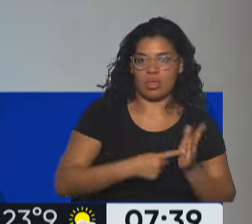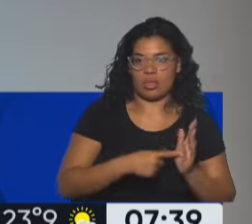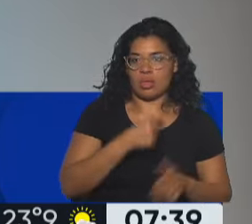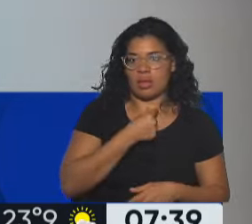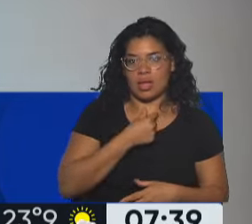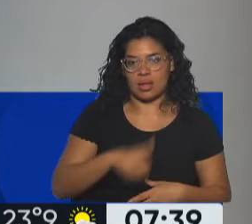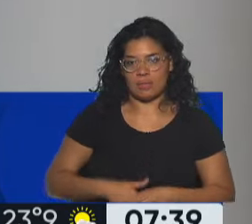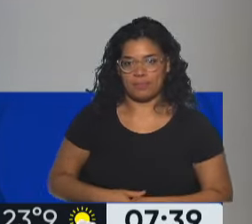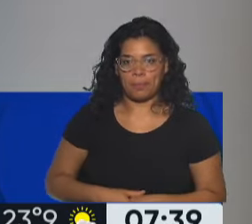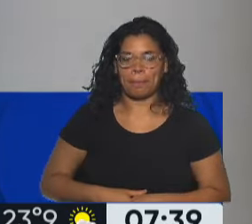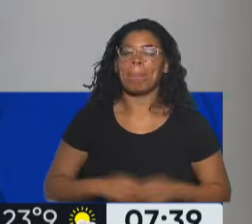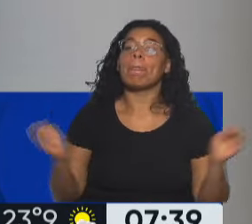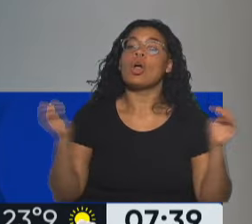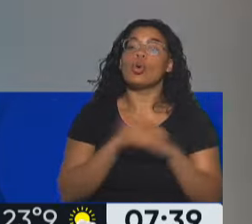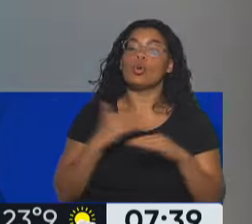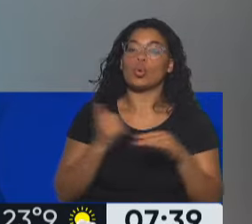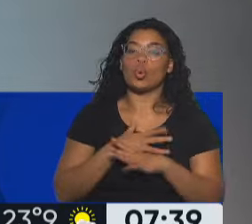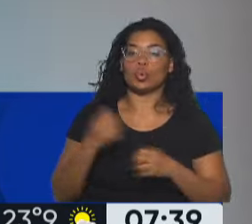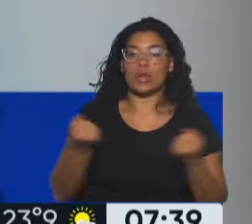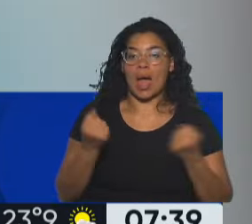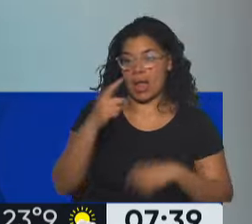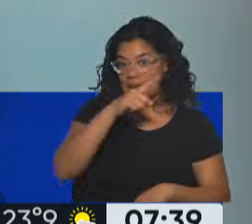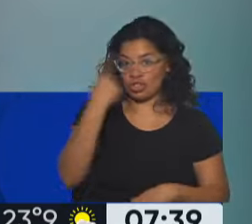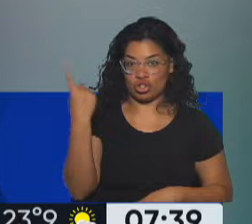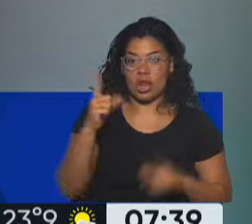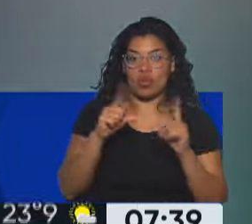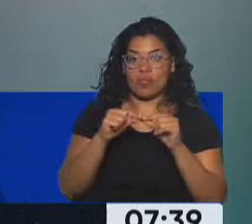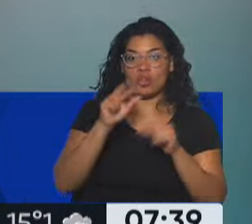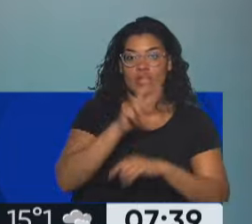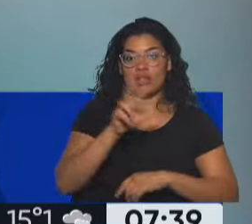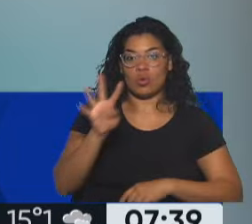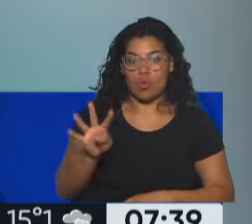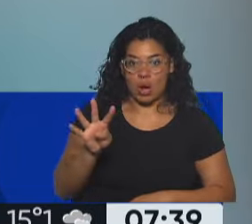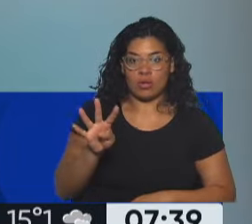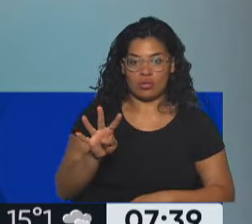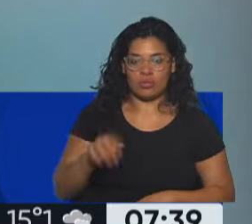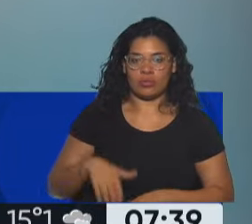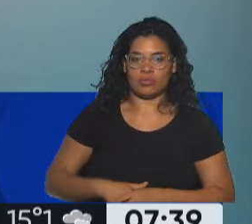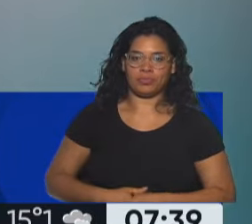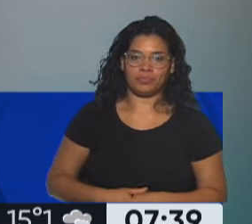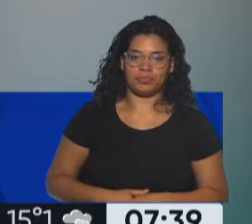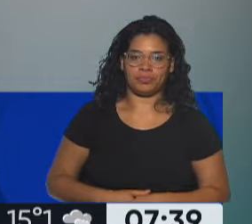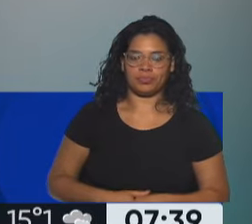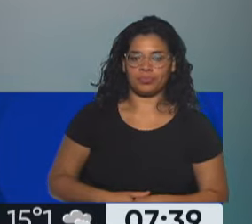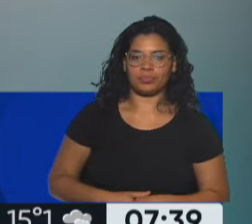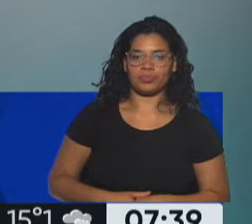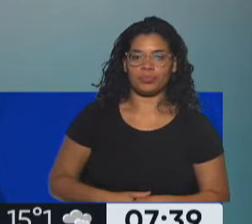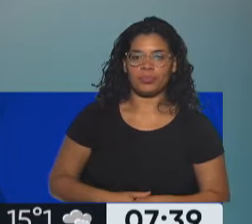operativo se realizó en la ruta nacional número 34, a la altura de Balanza La Tijera,